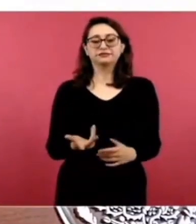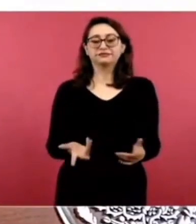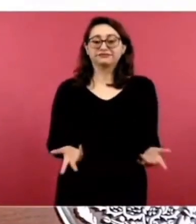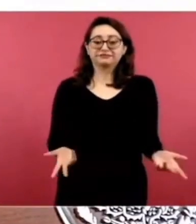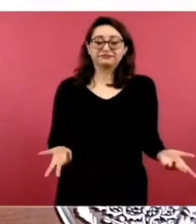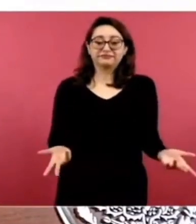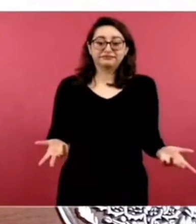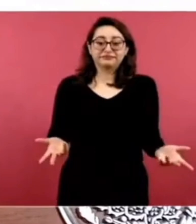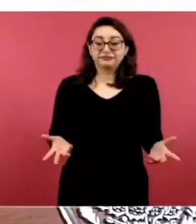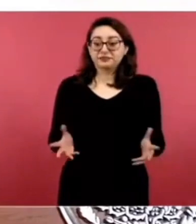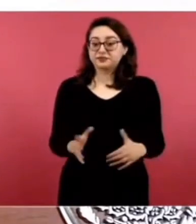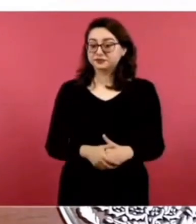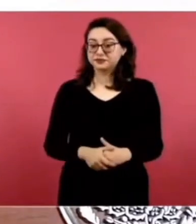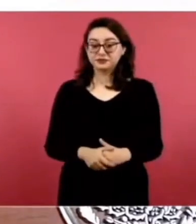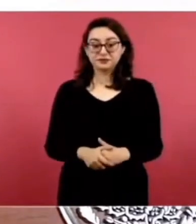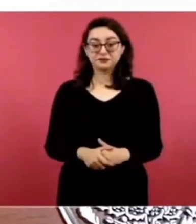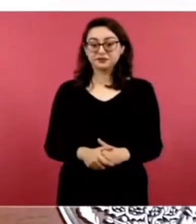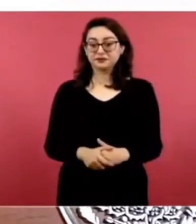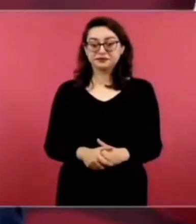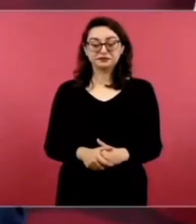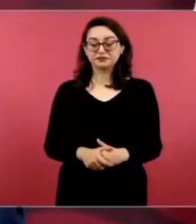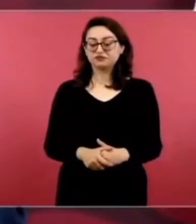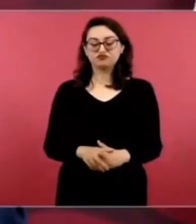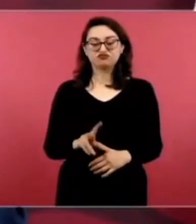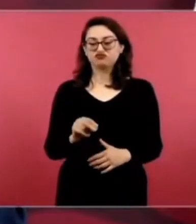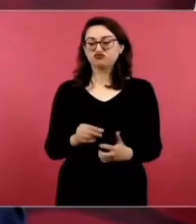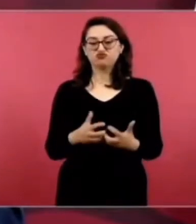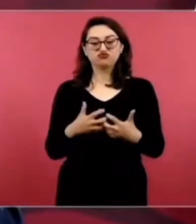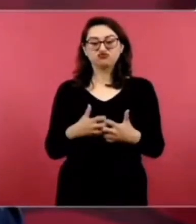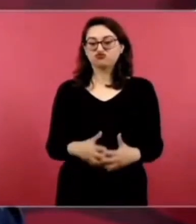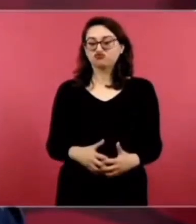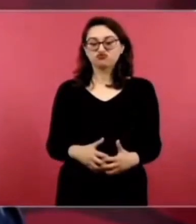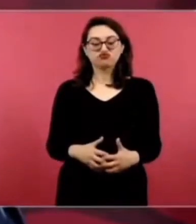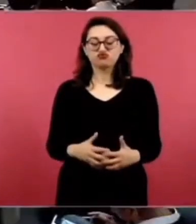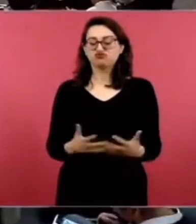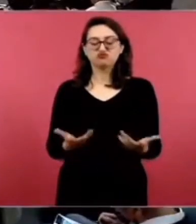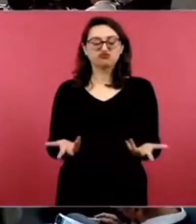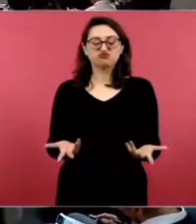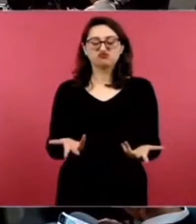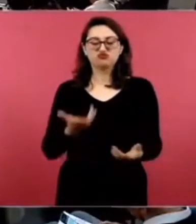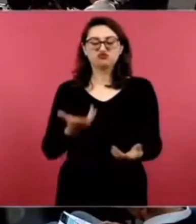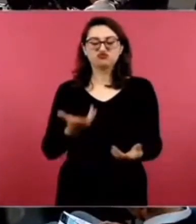Pero no les da resultado,